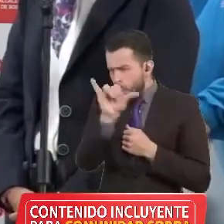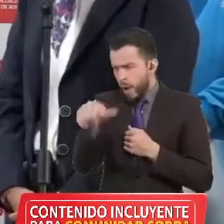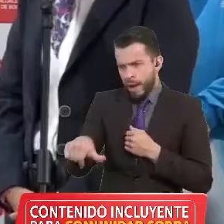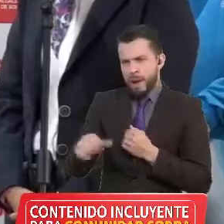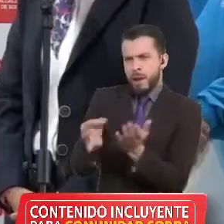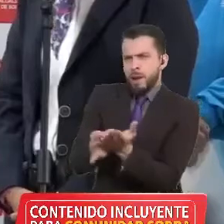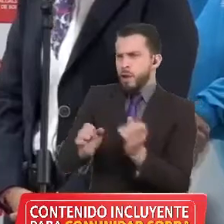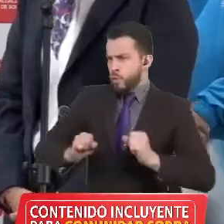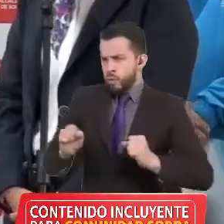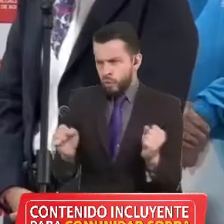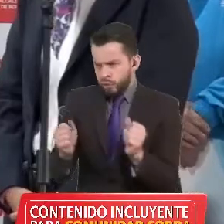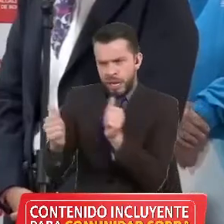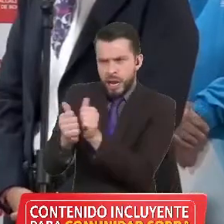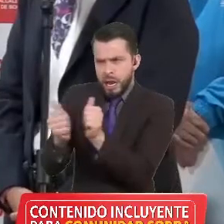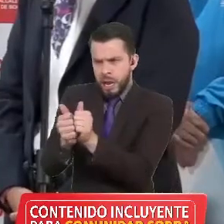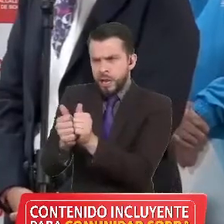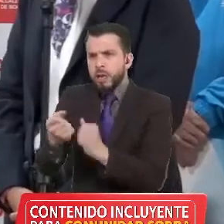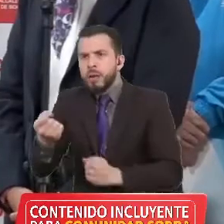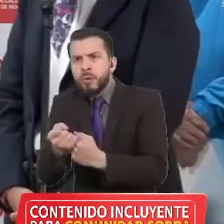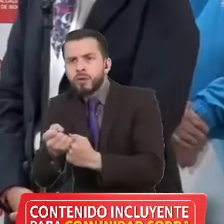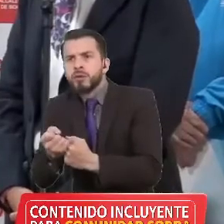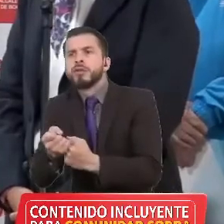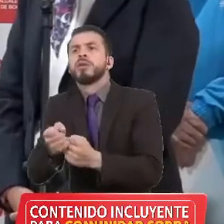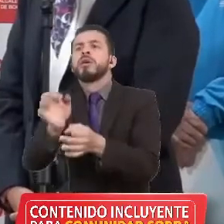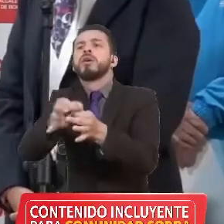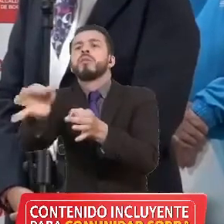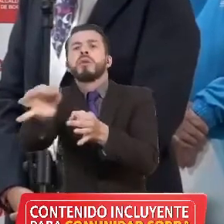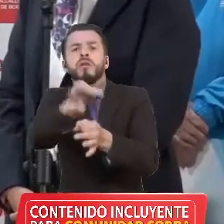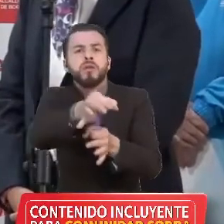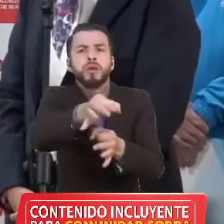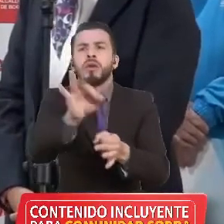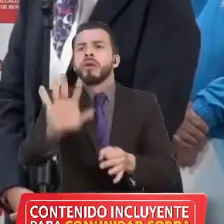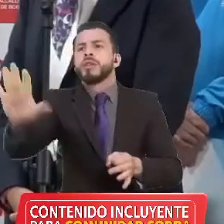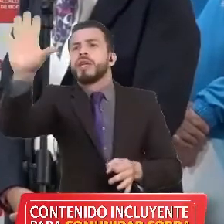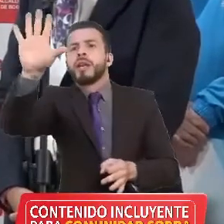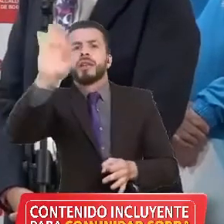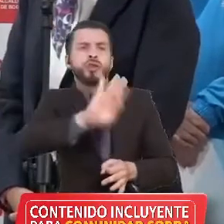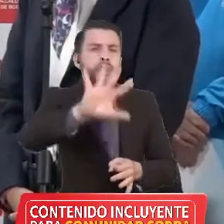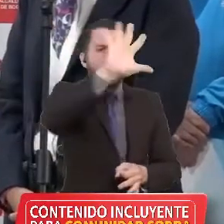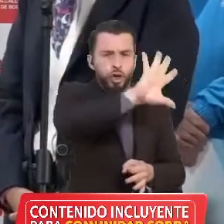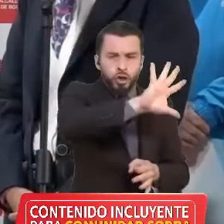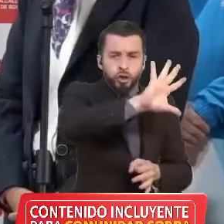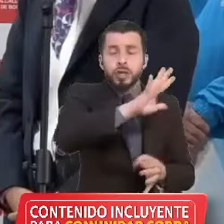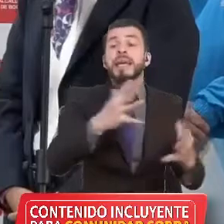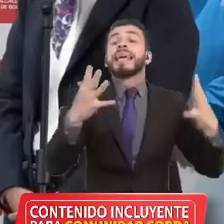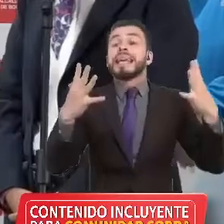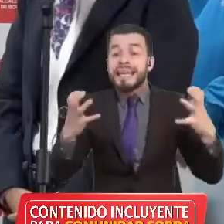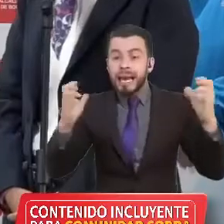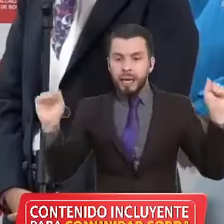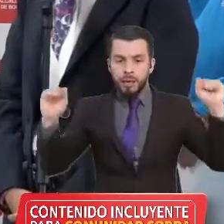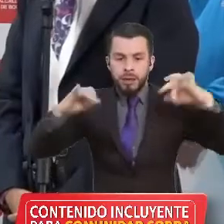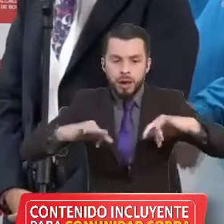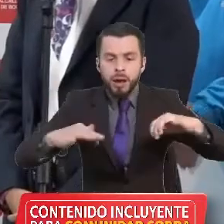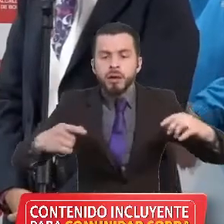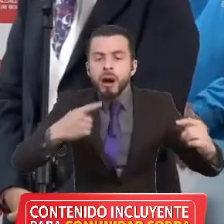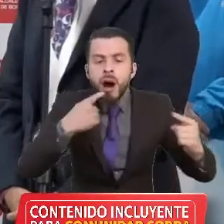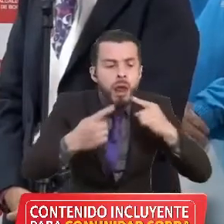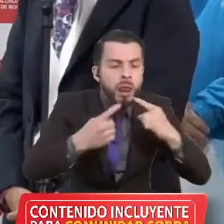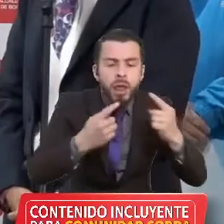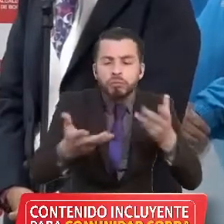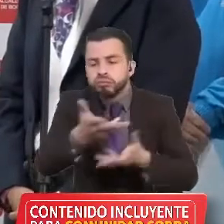municipales departamentales a gestionar diálogos a generar confianza para los diálogos